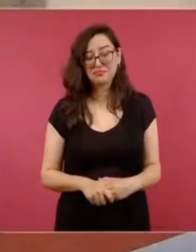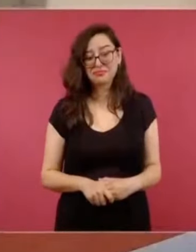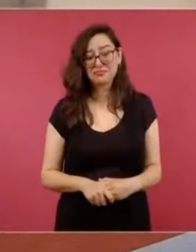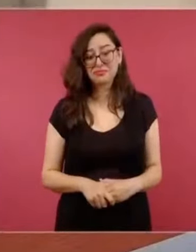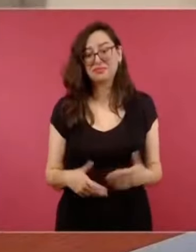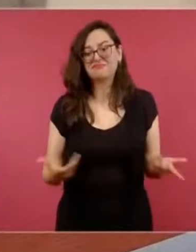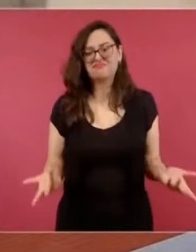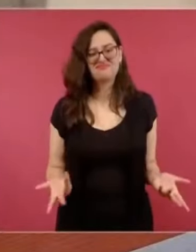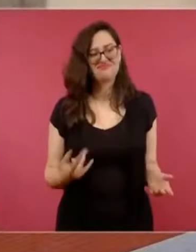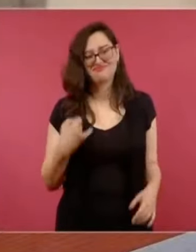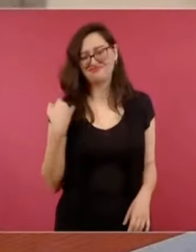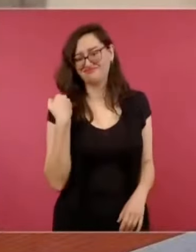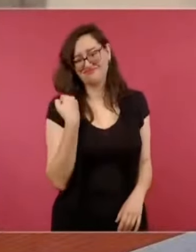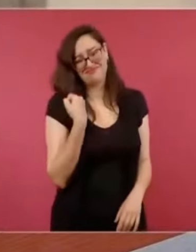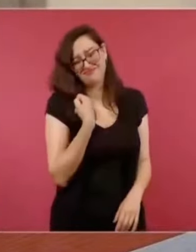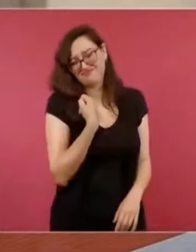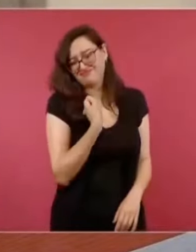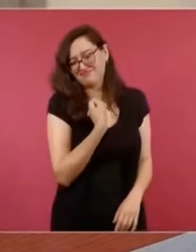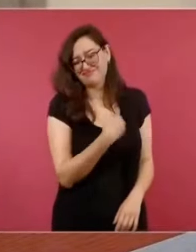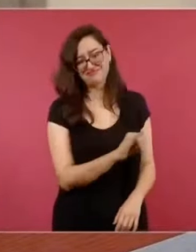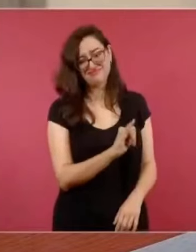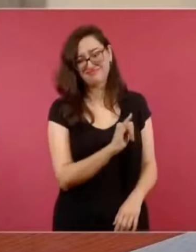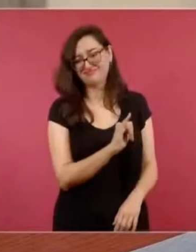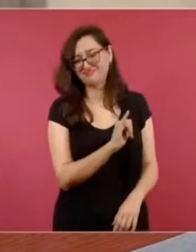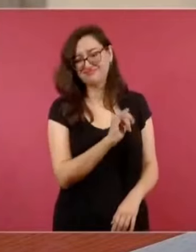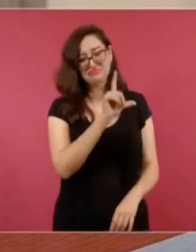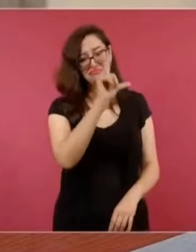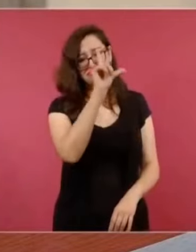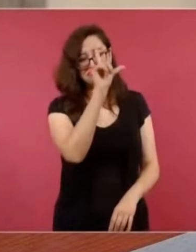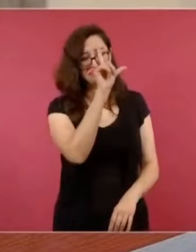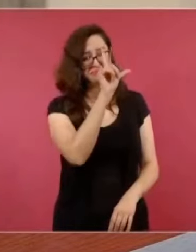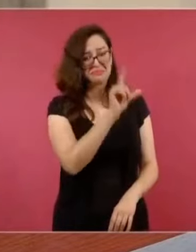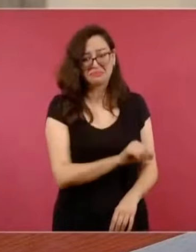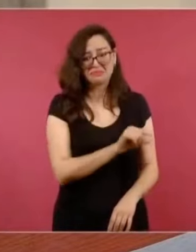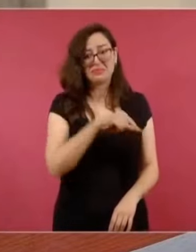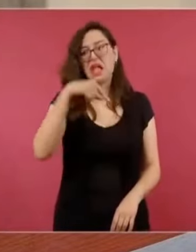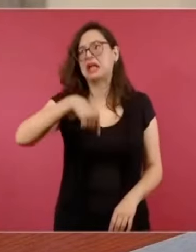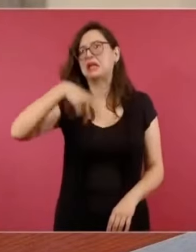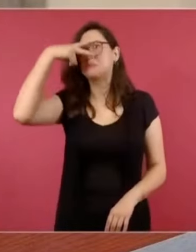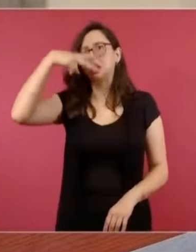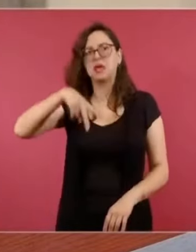hasta más burdo de lo que dice Claudio X González